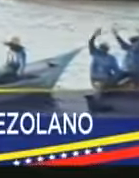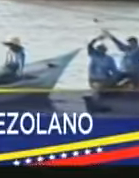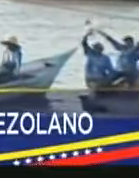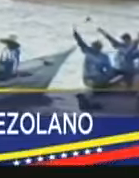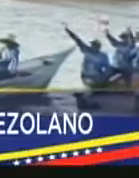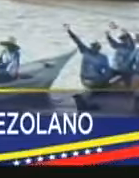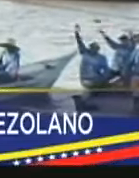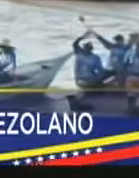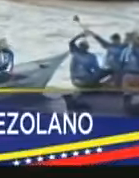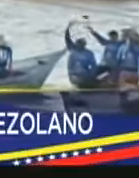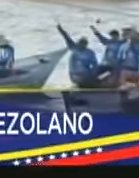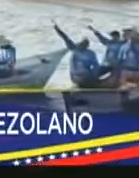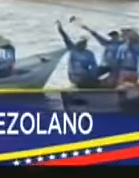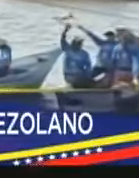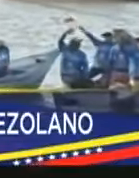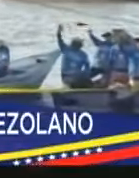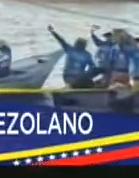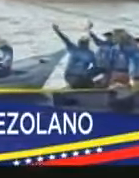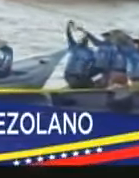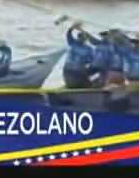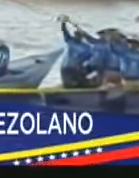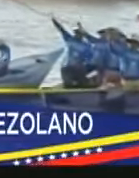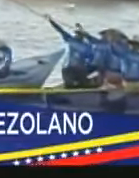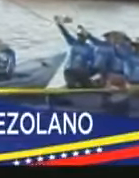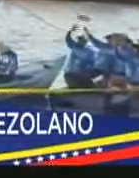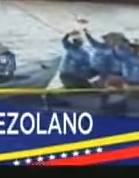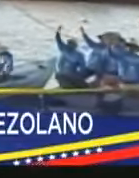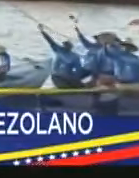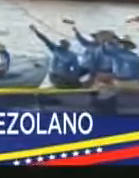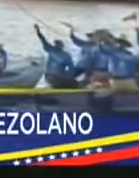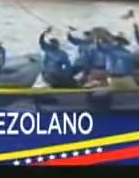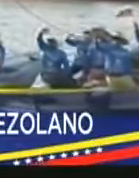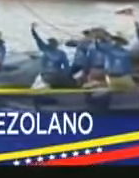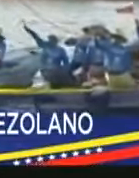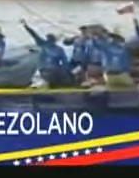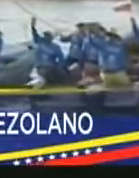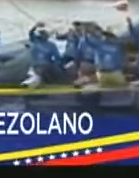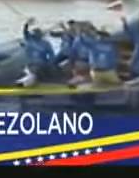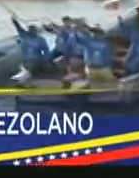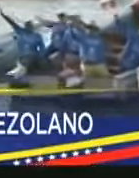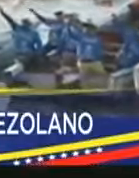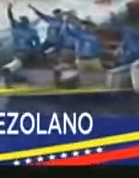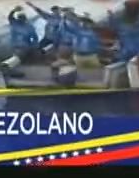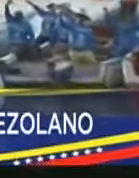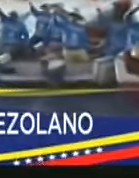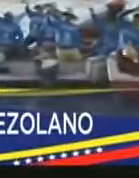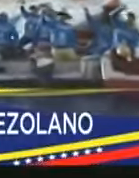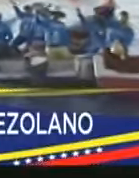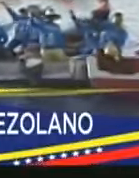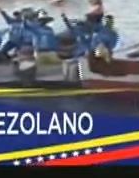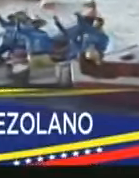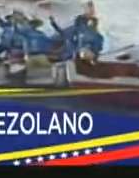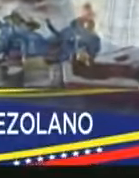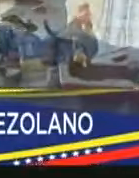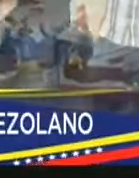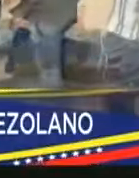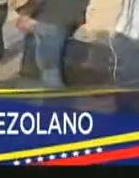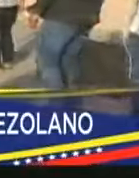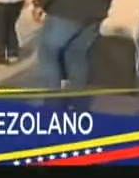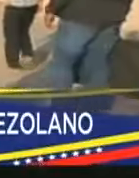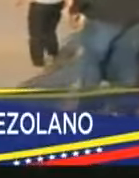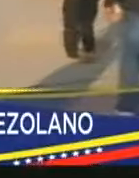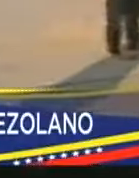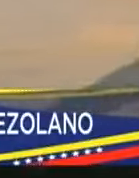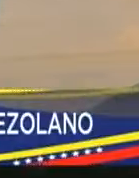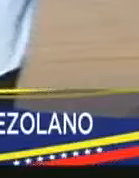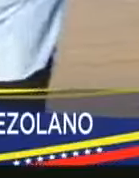de 1830 selló la independencia de nuestro país. 5 días más tarde, un 6 de junio del